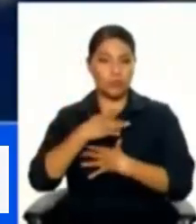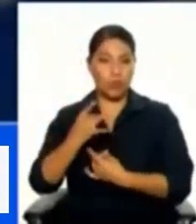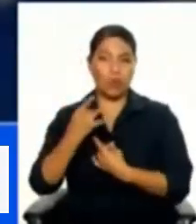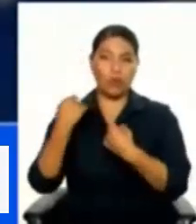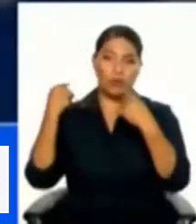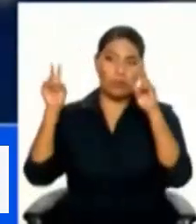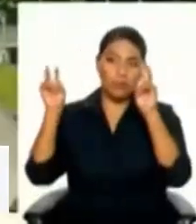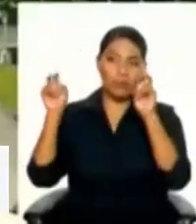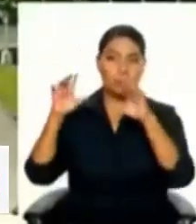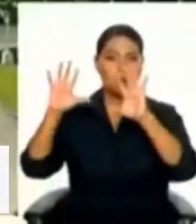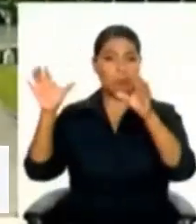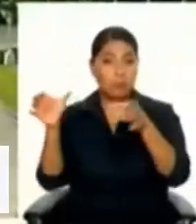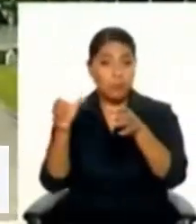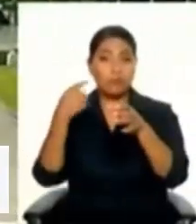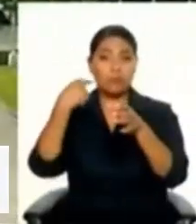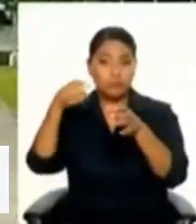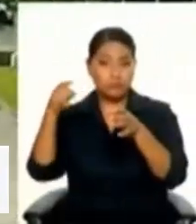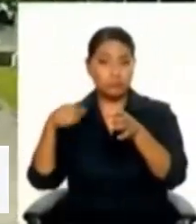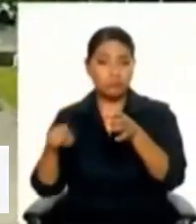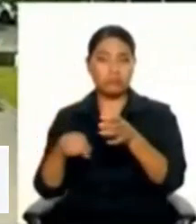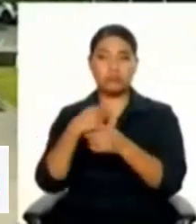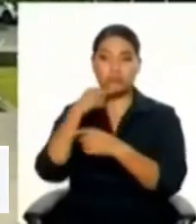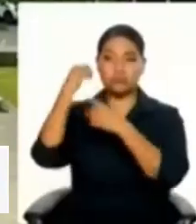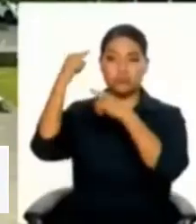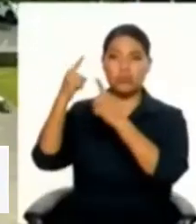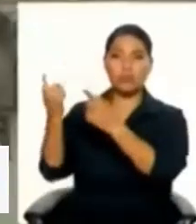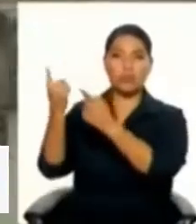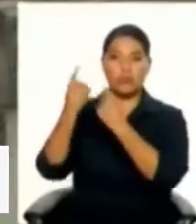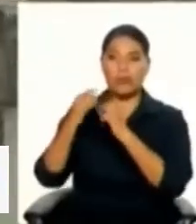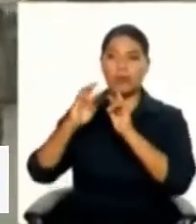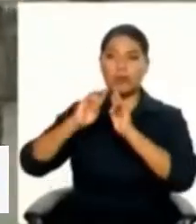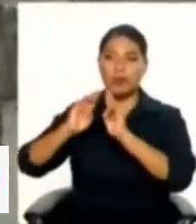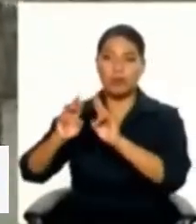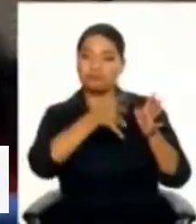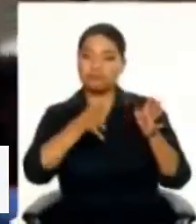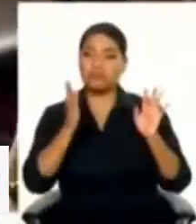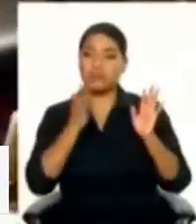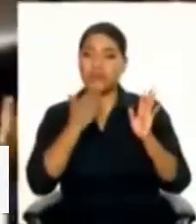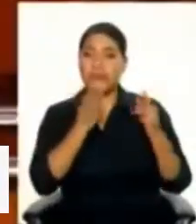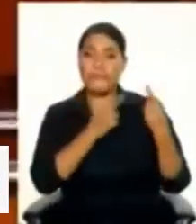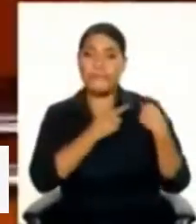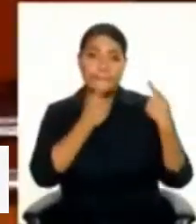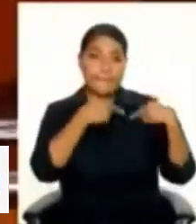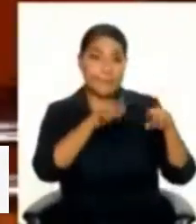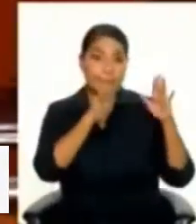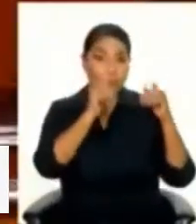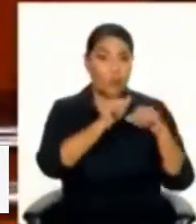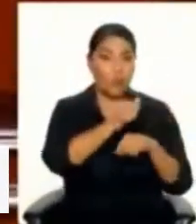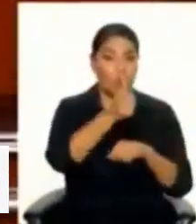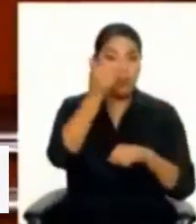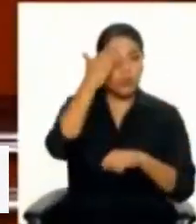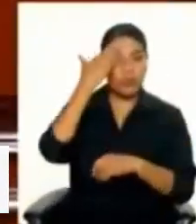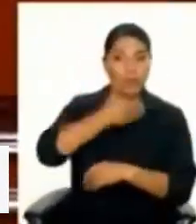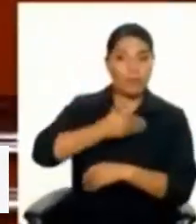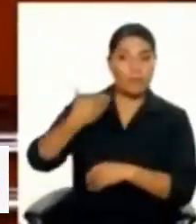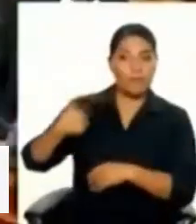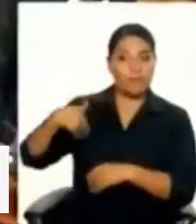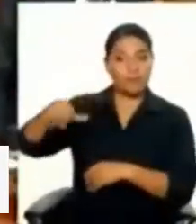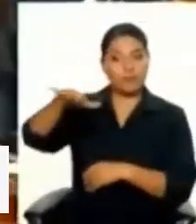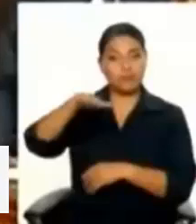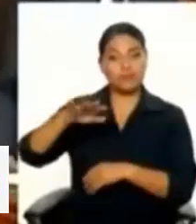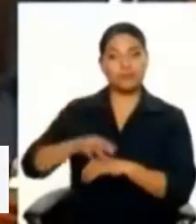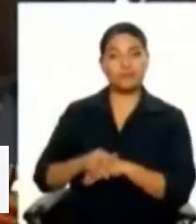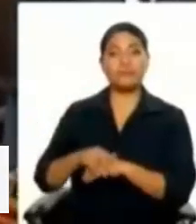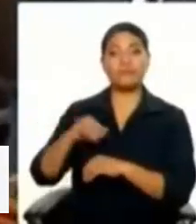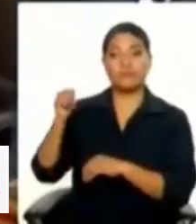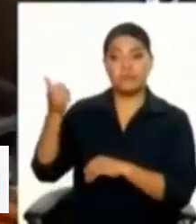los parlamentarios, incluyendo las consultas de los medios de comunicación. Bueno amigos, ¿tú qué opinas? ¿Debe irse y dejar